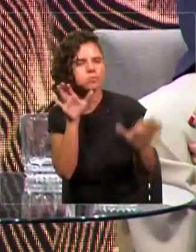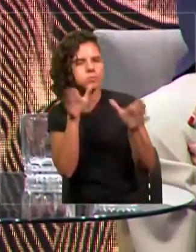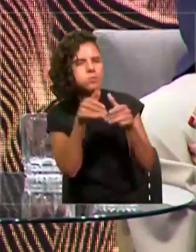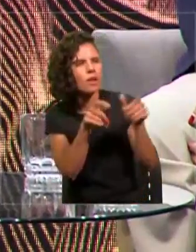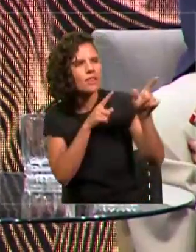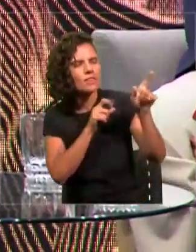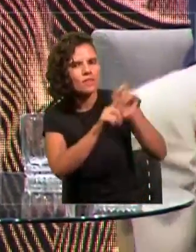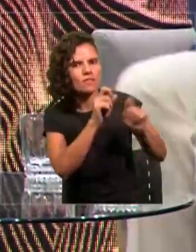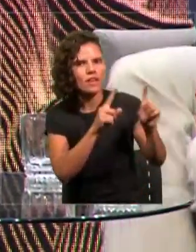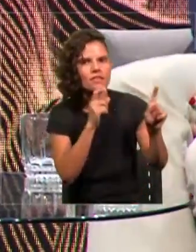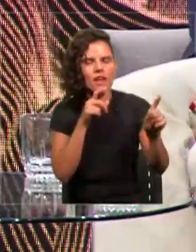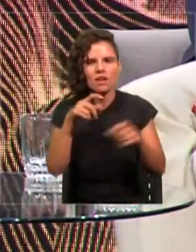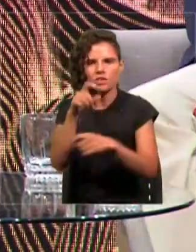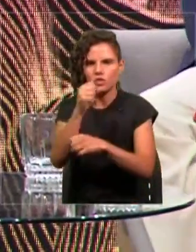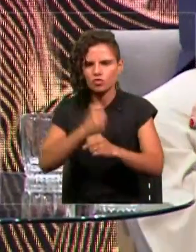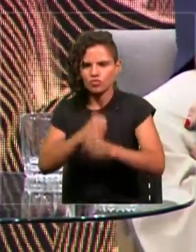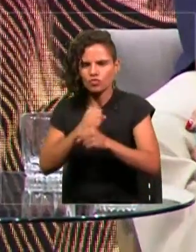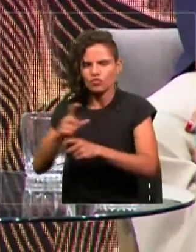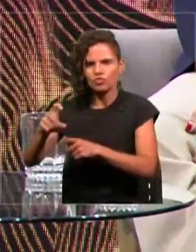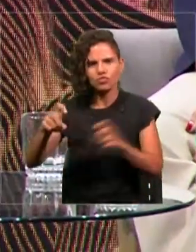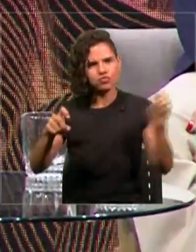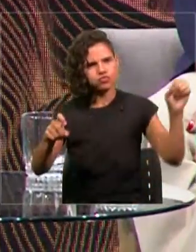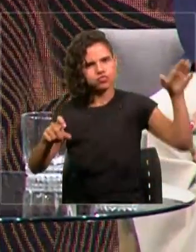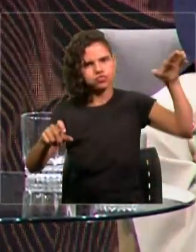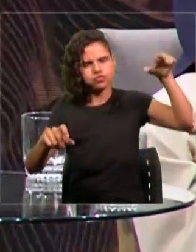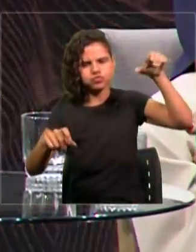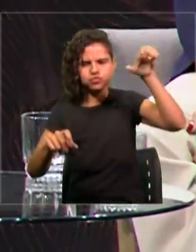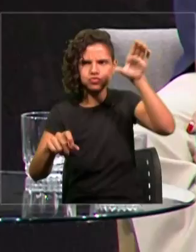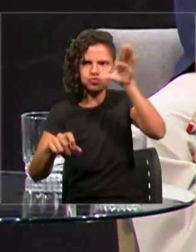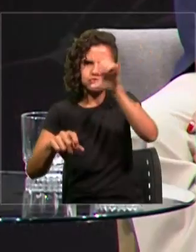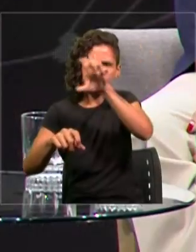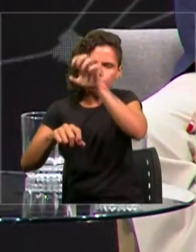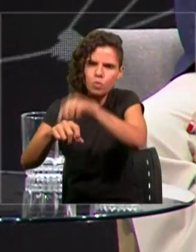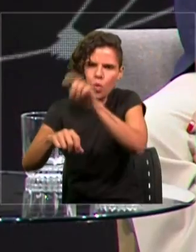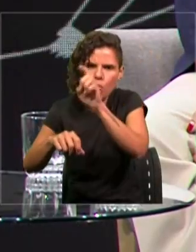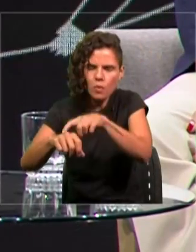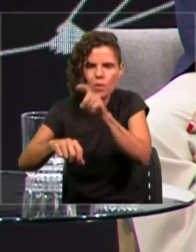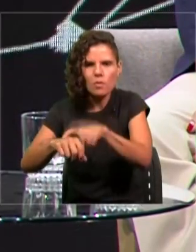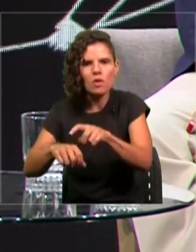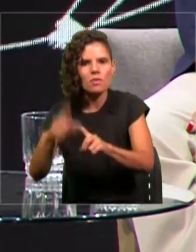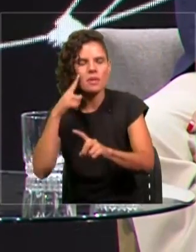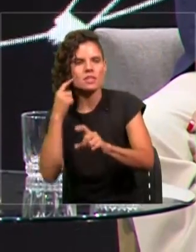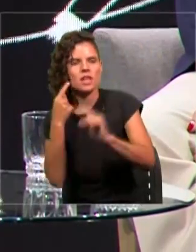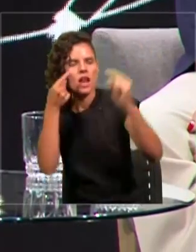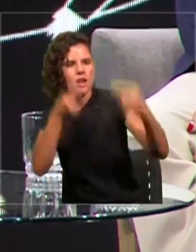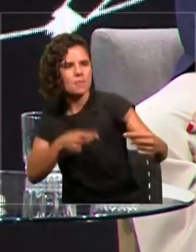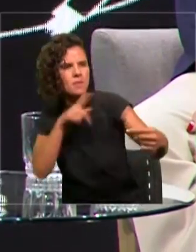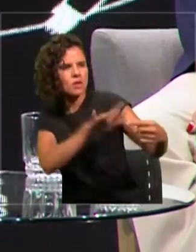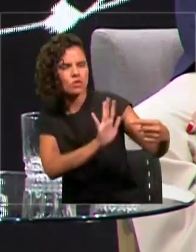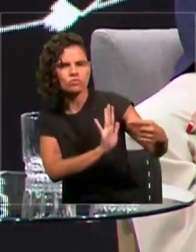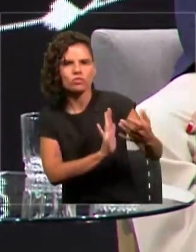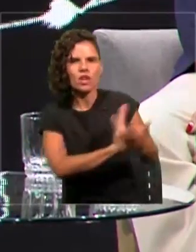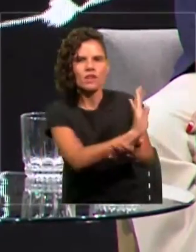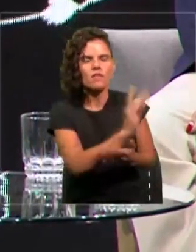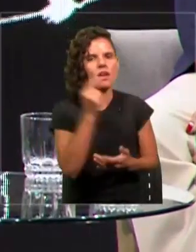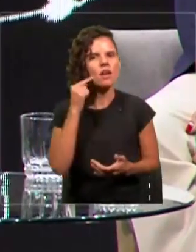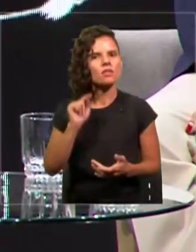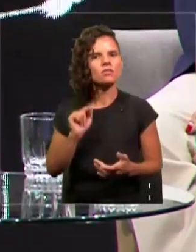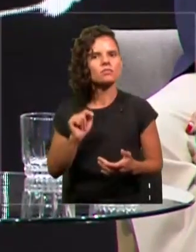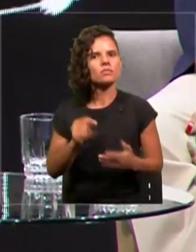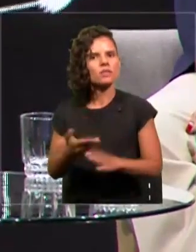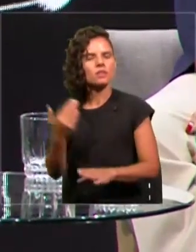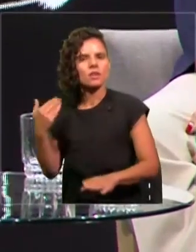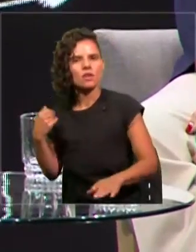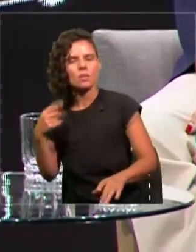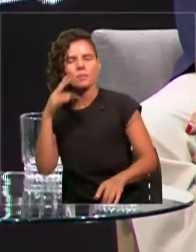sobre el lomo del caballo, y la defensa indirecta del que se libra del enemigo pero que lo ha olfateado a 100 pasos, yo prefiero esta. Mejor es el